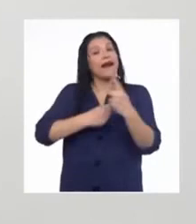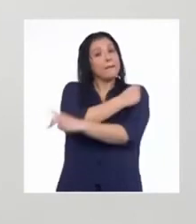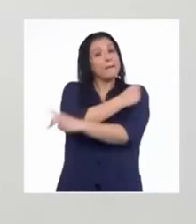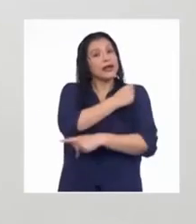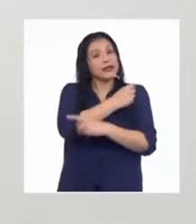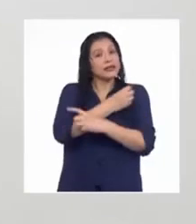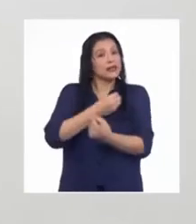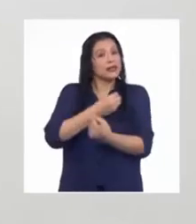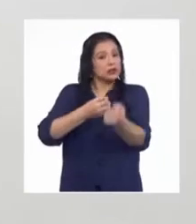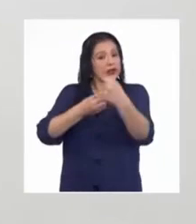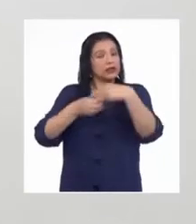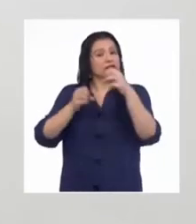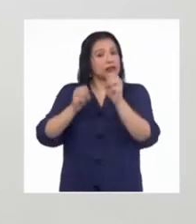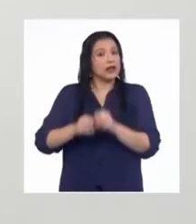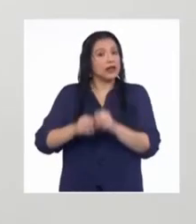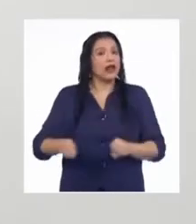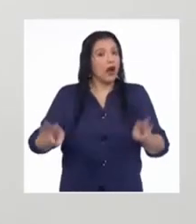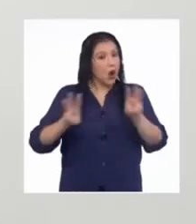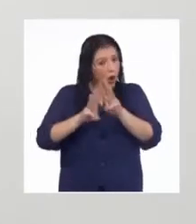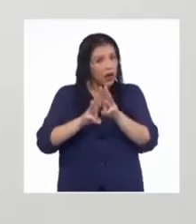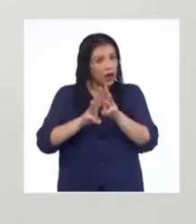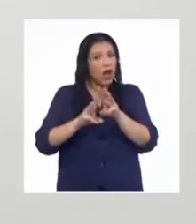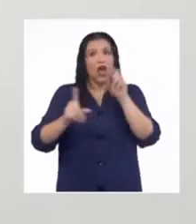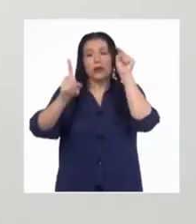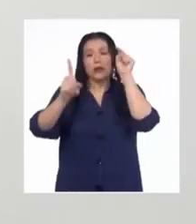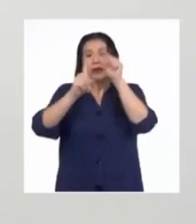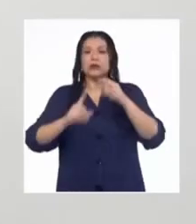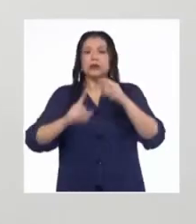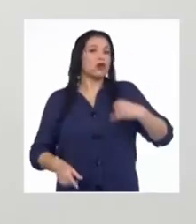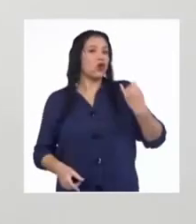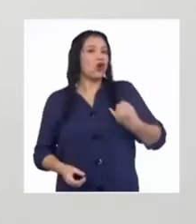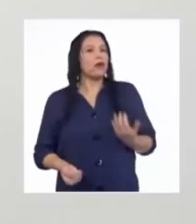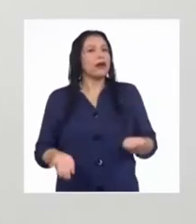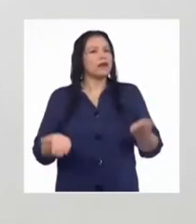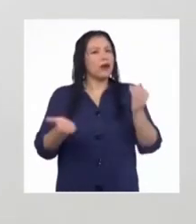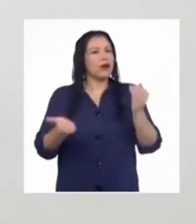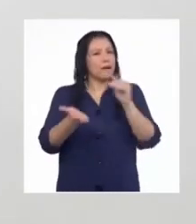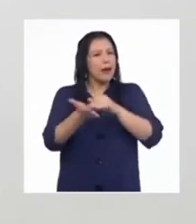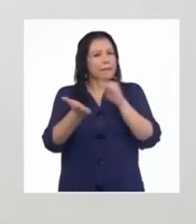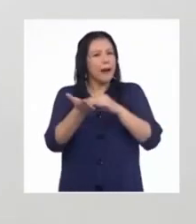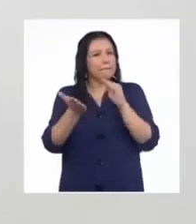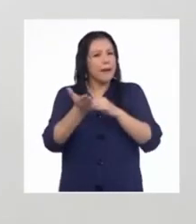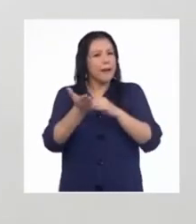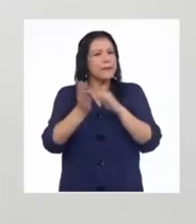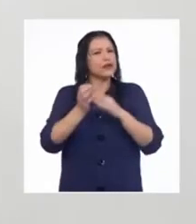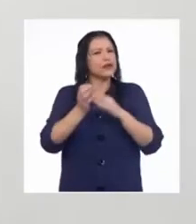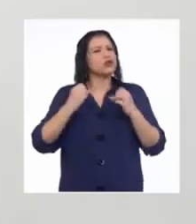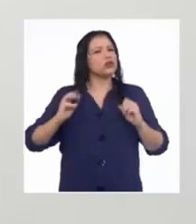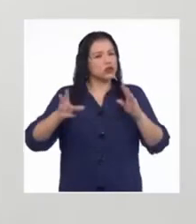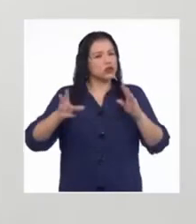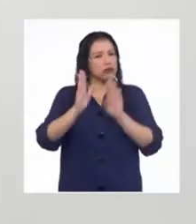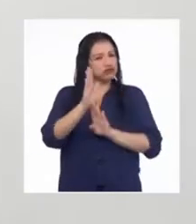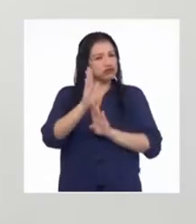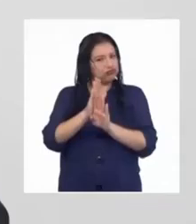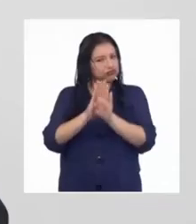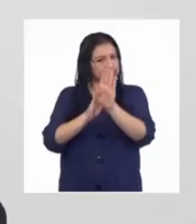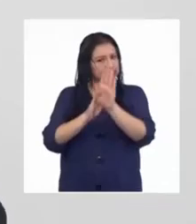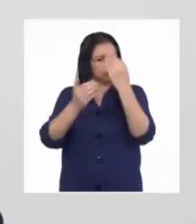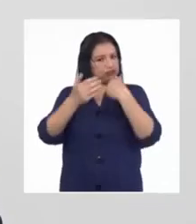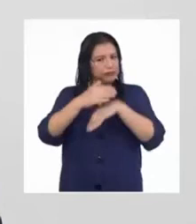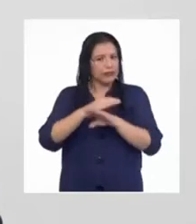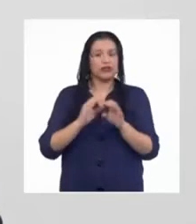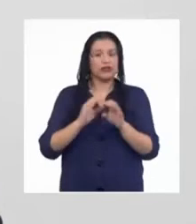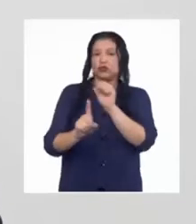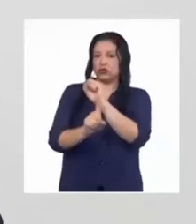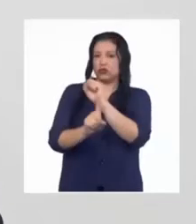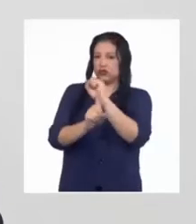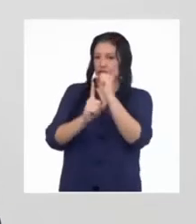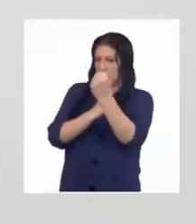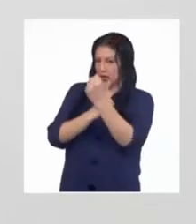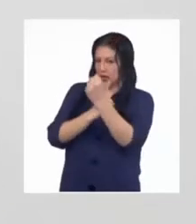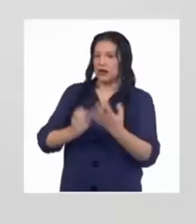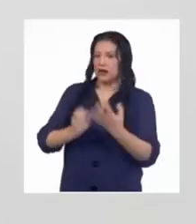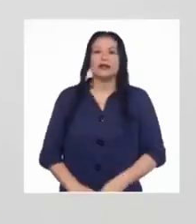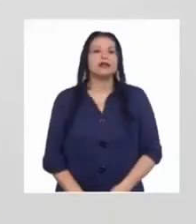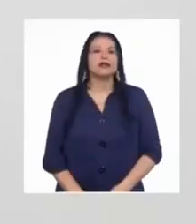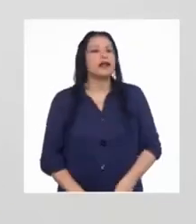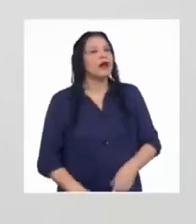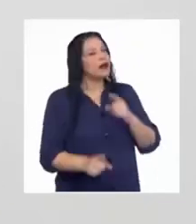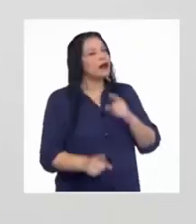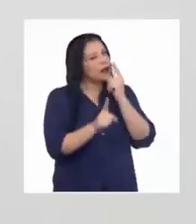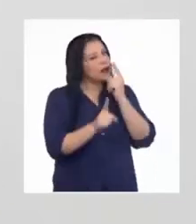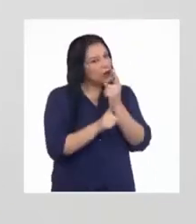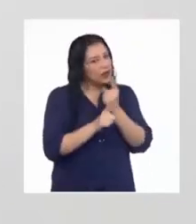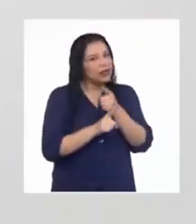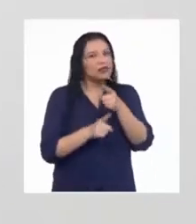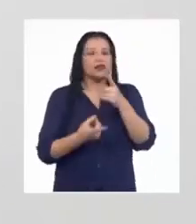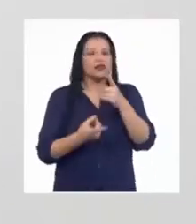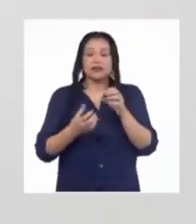ONU para que los jóvenes tengan mayores oportunidades de desarrollo dentro de sus sociedades. Efectivamente, este texto